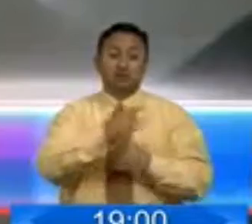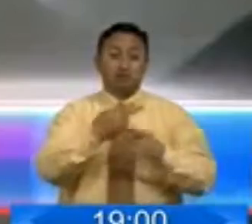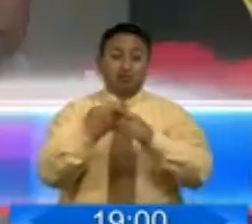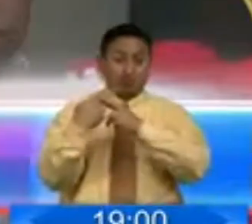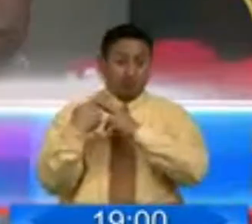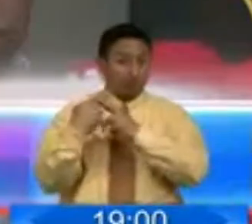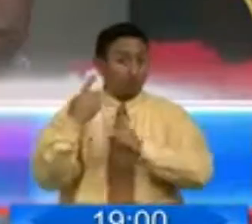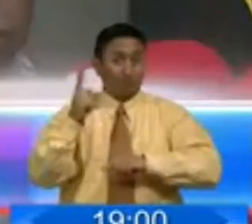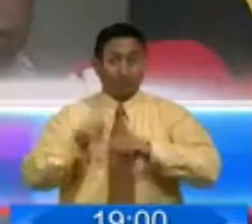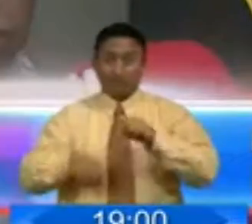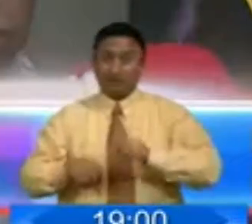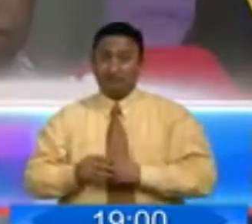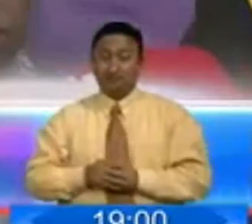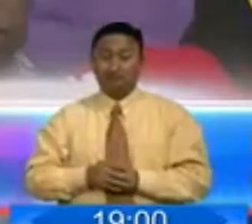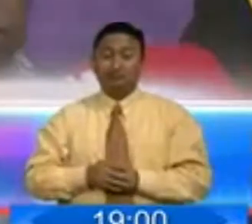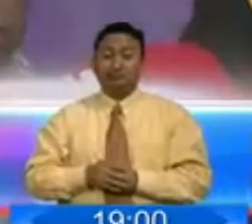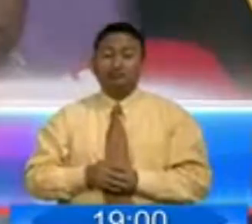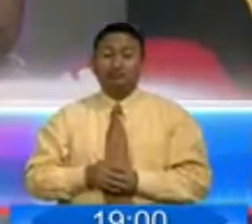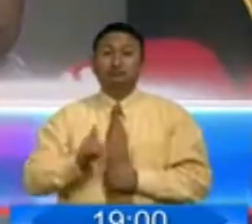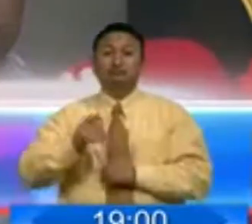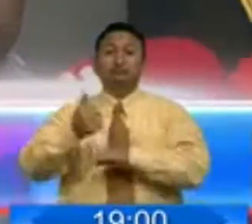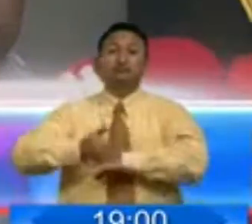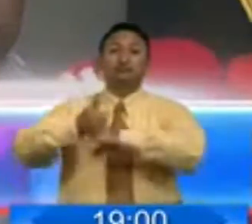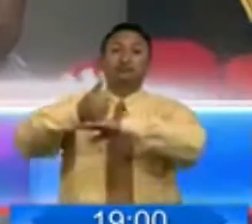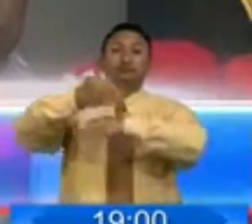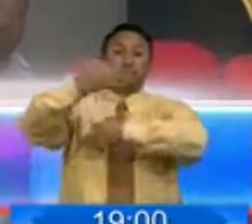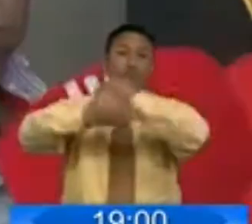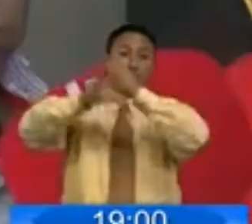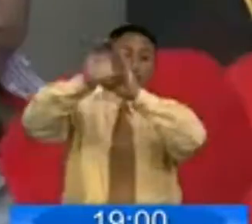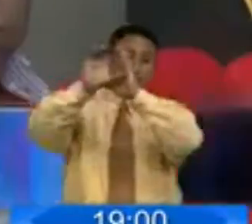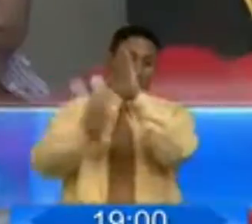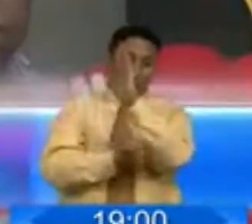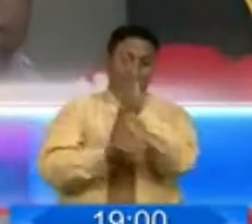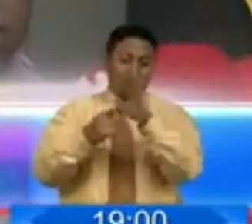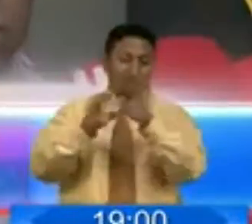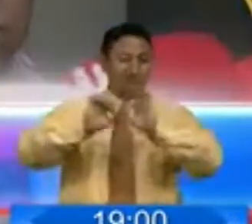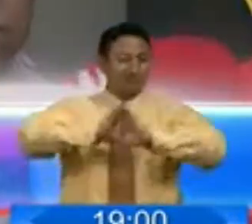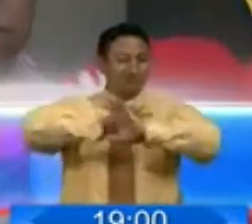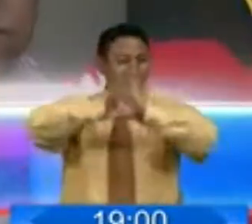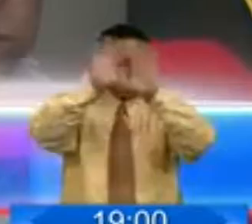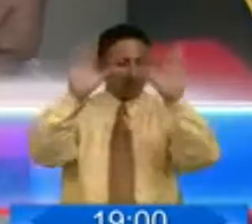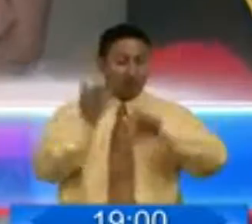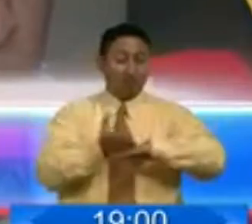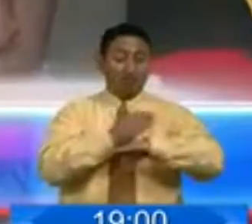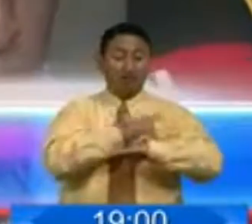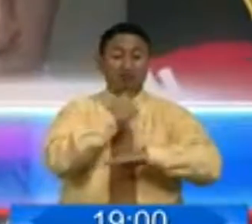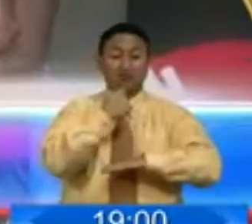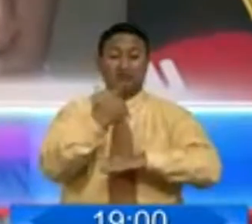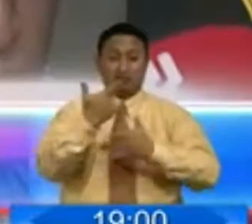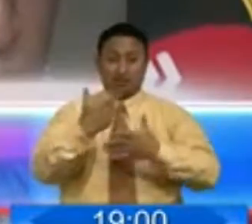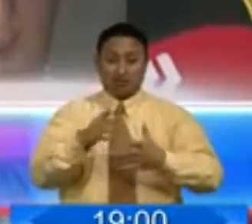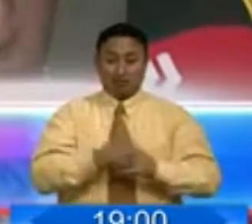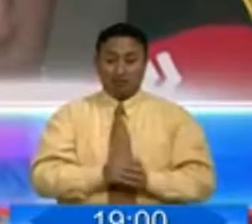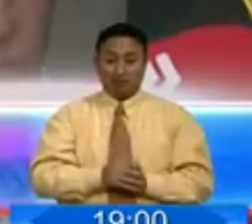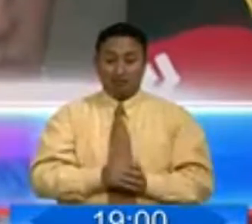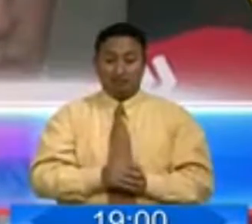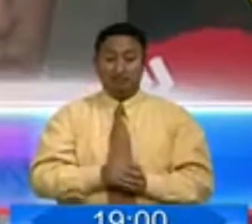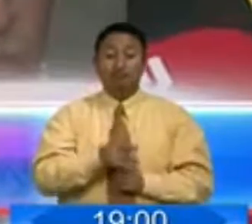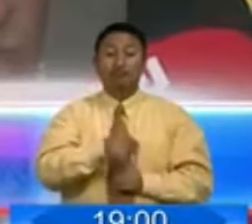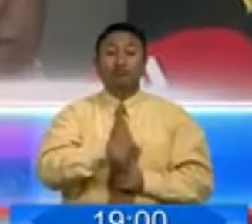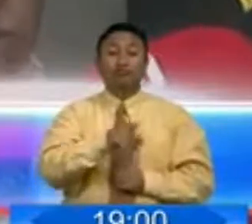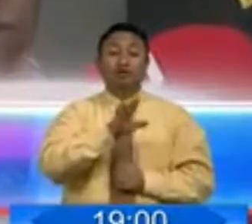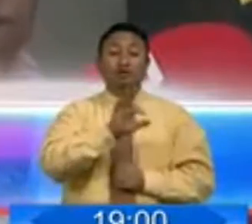competencia en la corte constitucional fue extremadamente clara al pronunciarse respecto de las